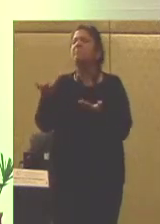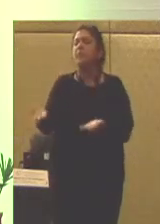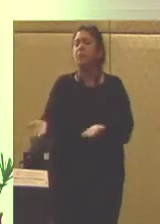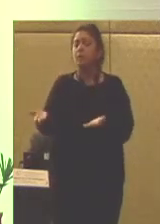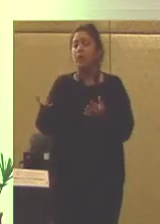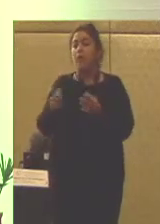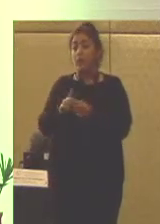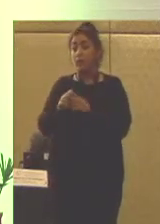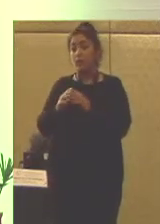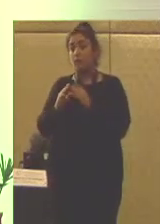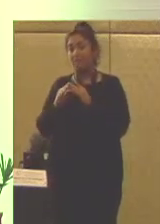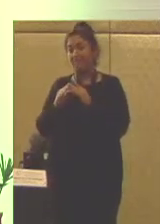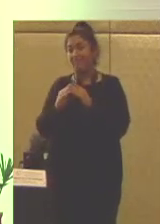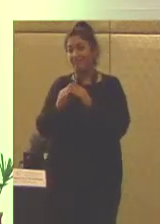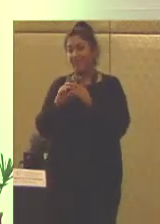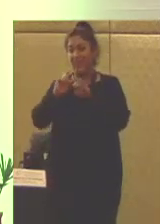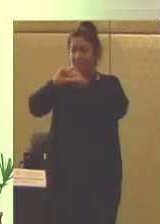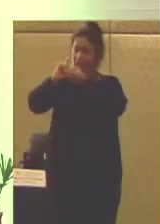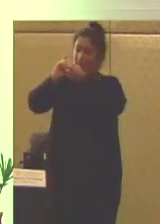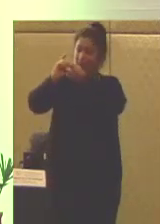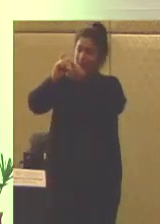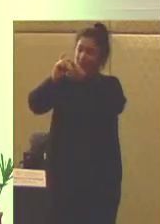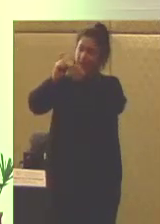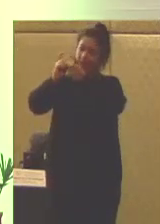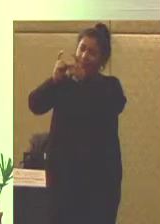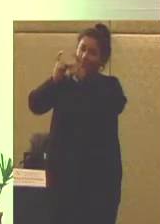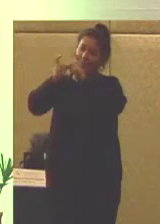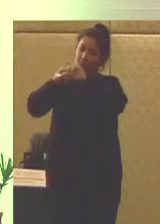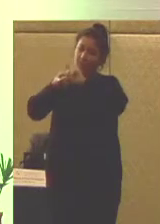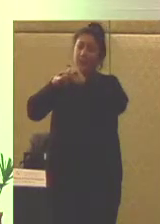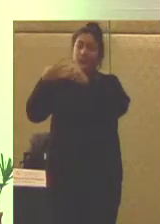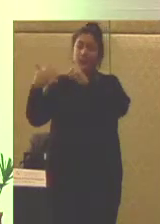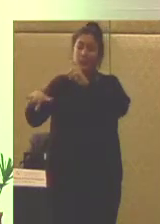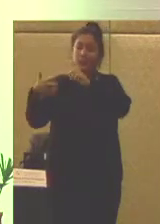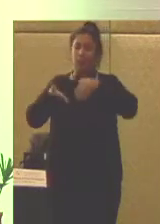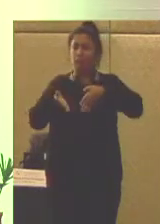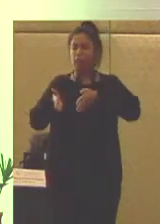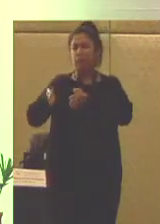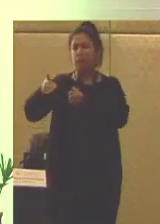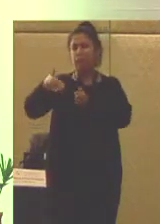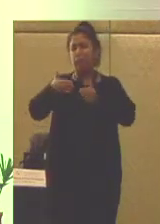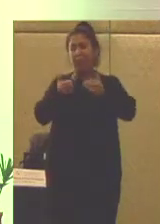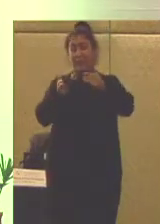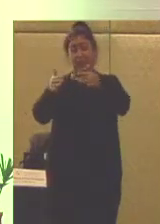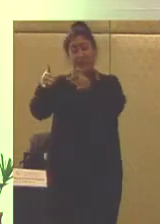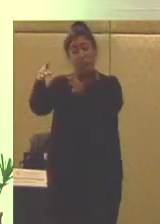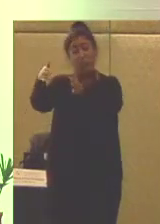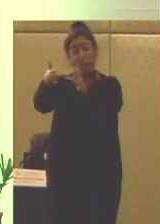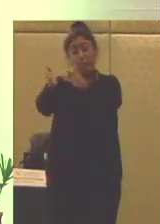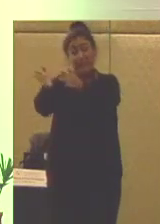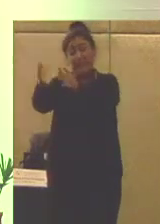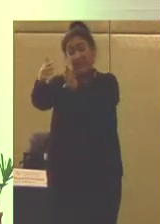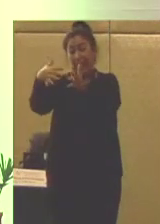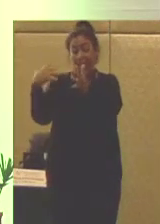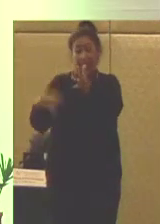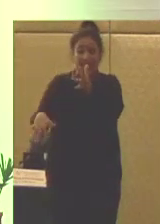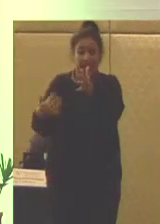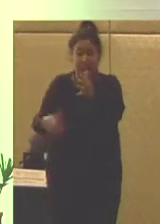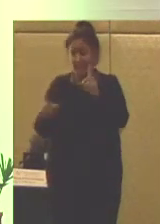o el daño ocasionado a los caminos y las carreteras. Derivado del impacto de este fenómeno, pues